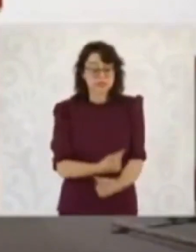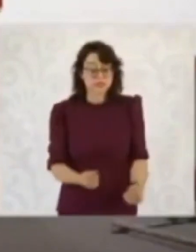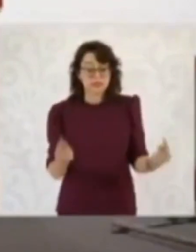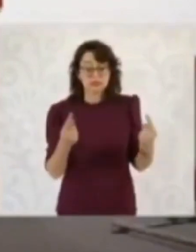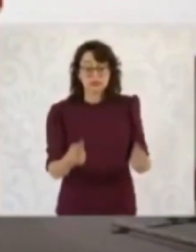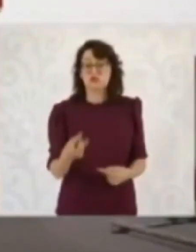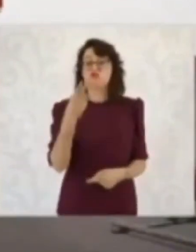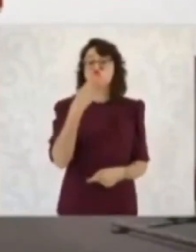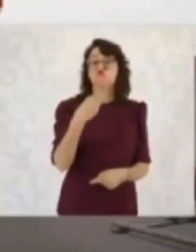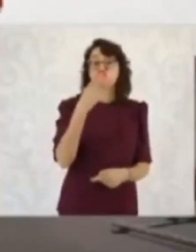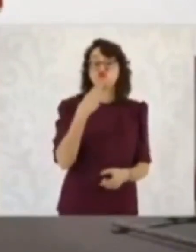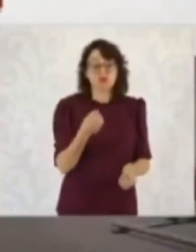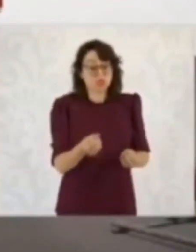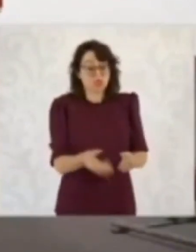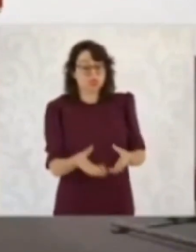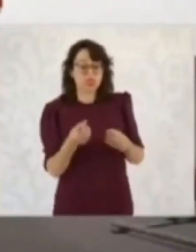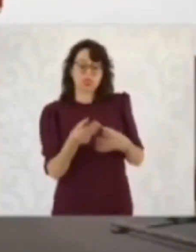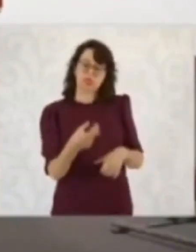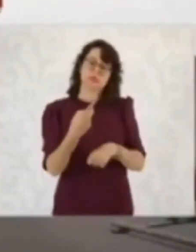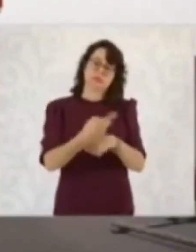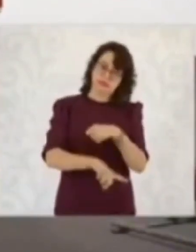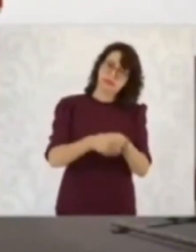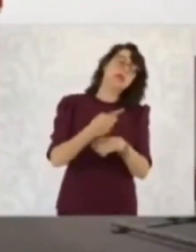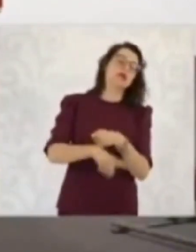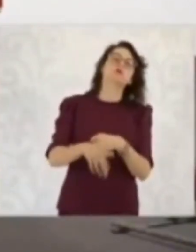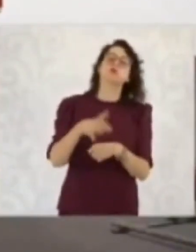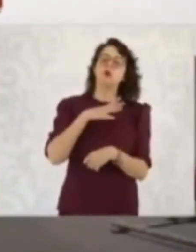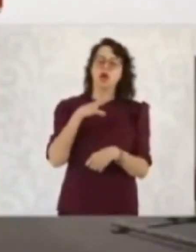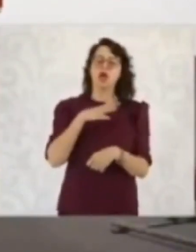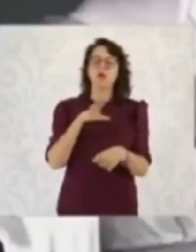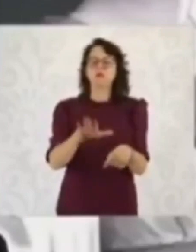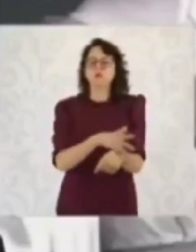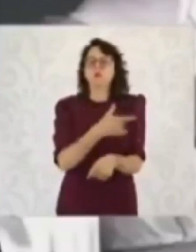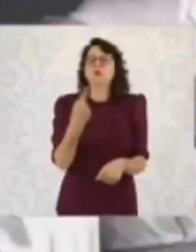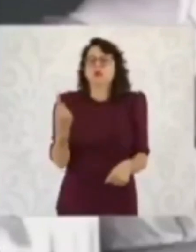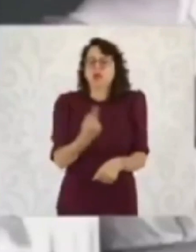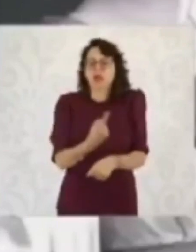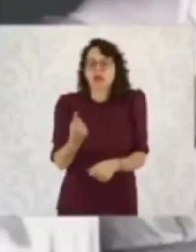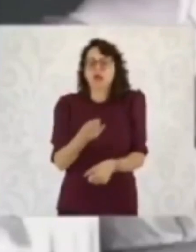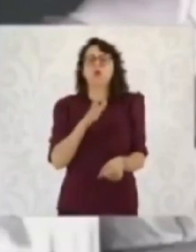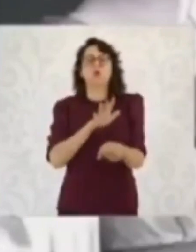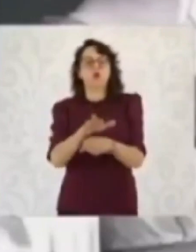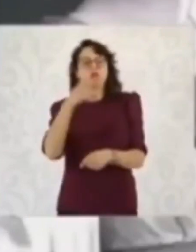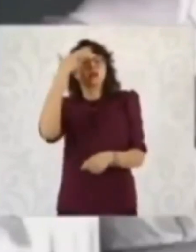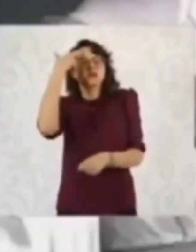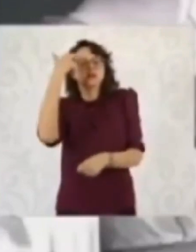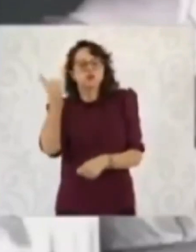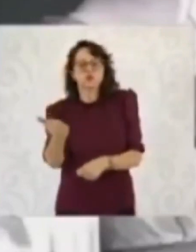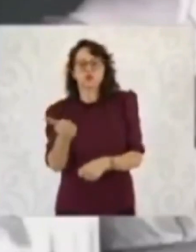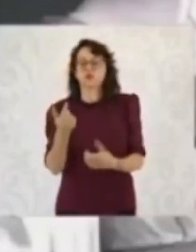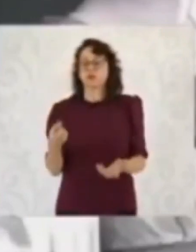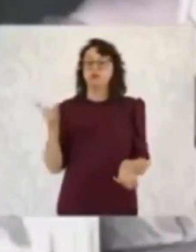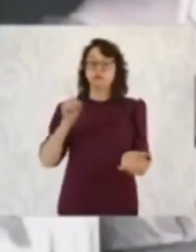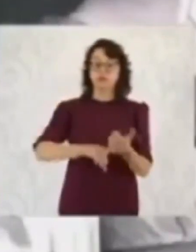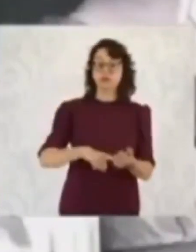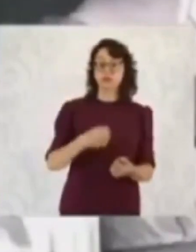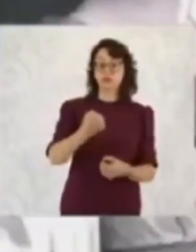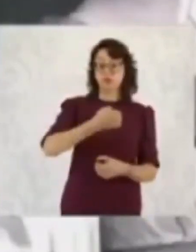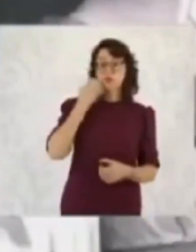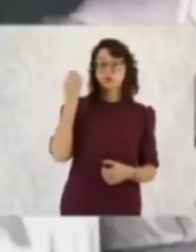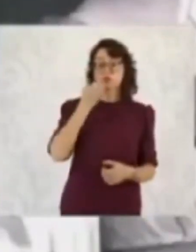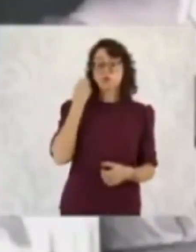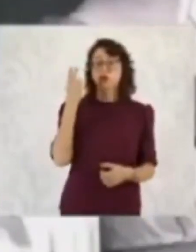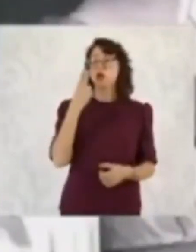dañino para los niños y cuál es el motivo precisamente de tratar de disminuir